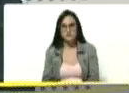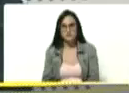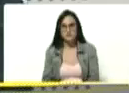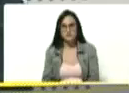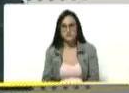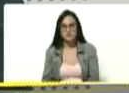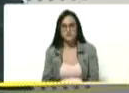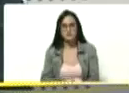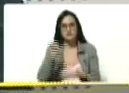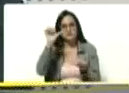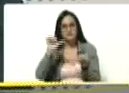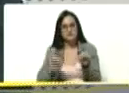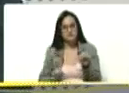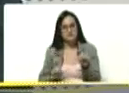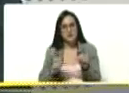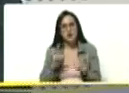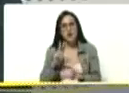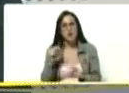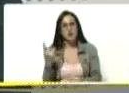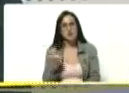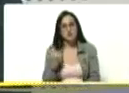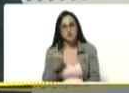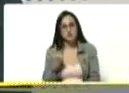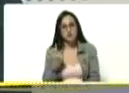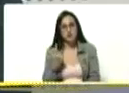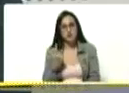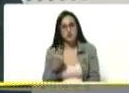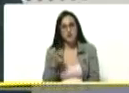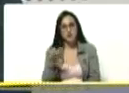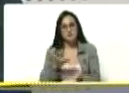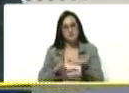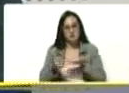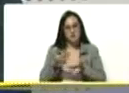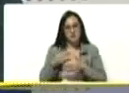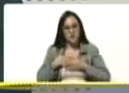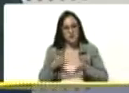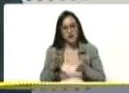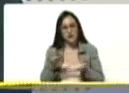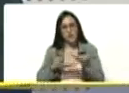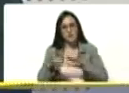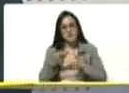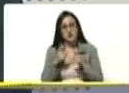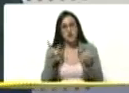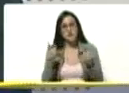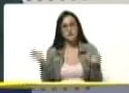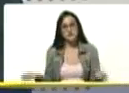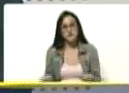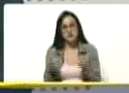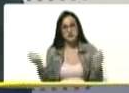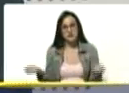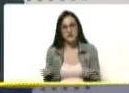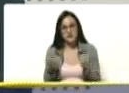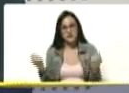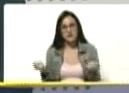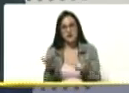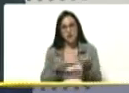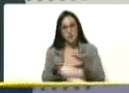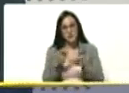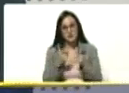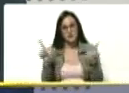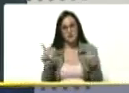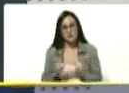trade. Hablando no solo lo que se llamaba ese comercio abierto, ese comercio libre, sino promoviendo ese comercio